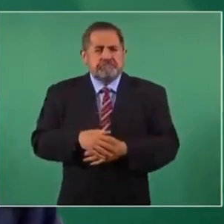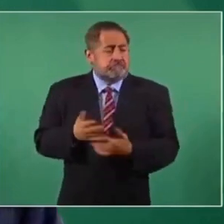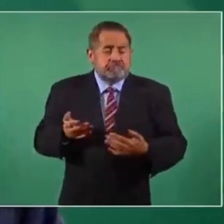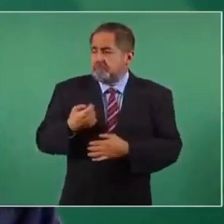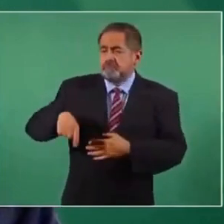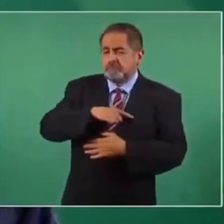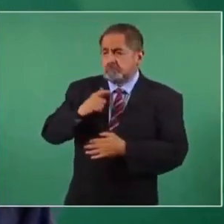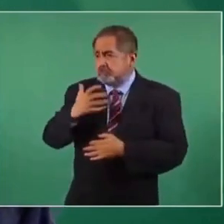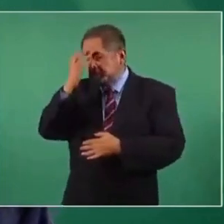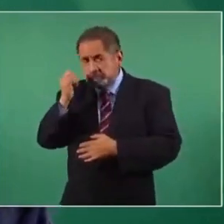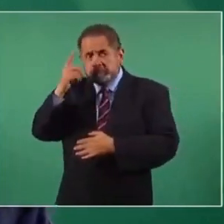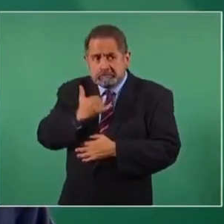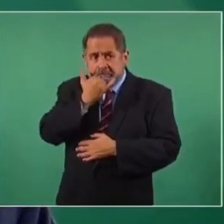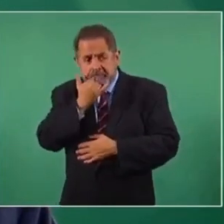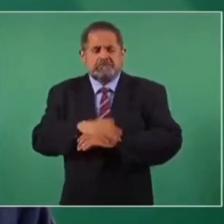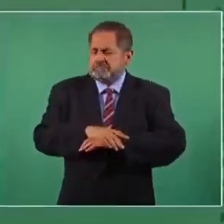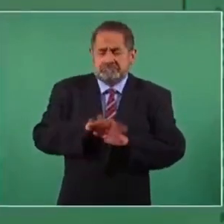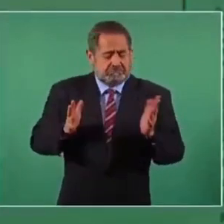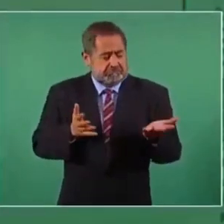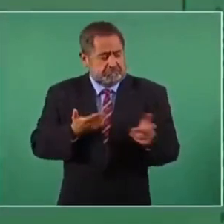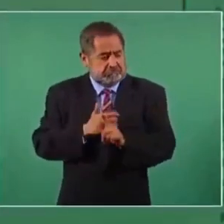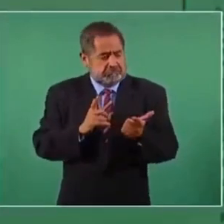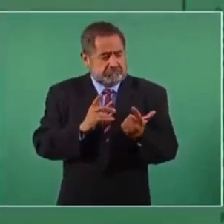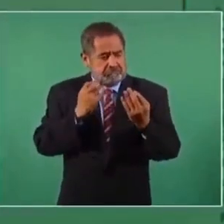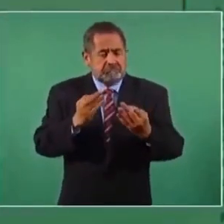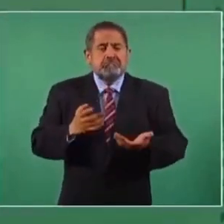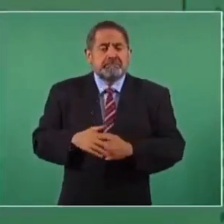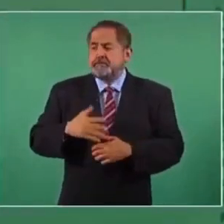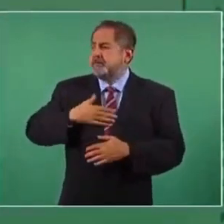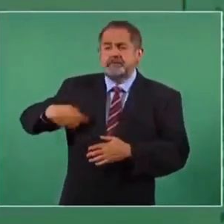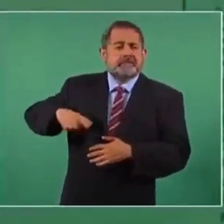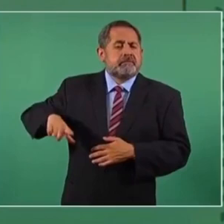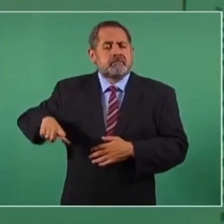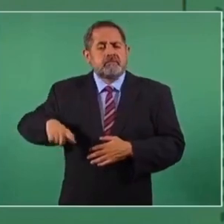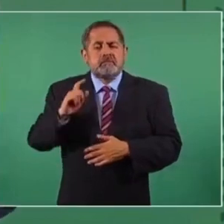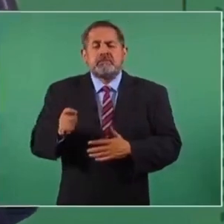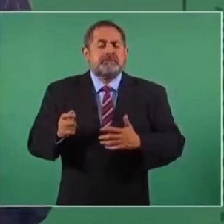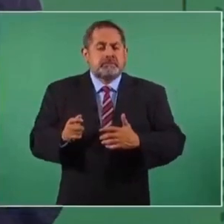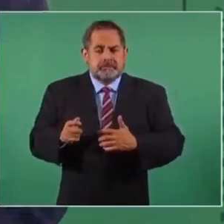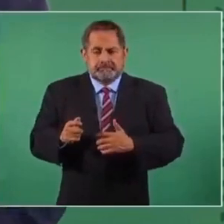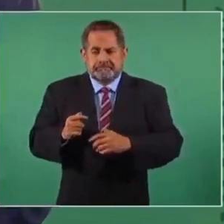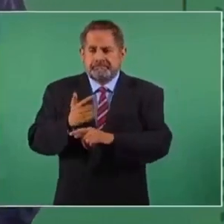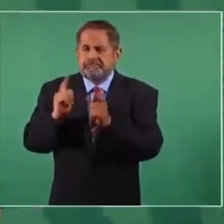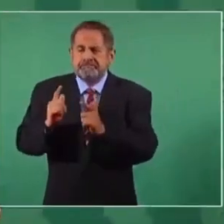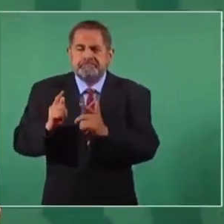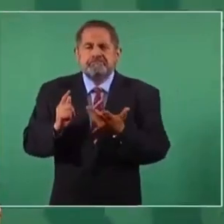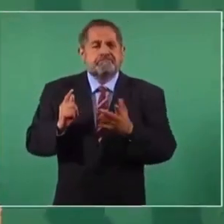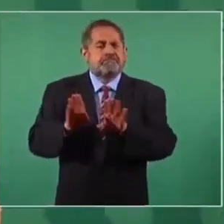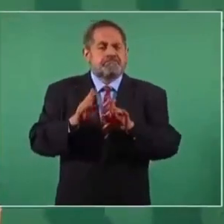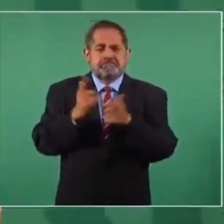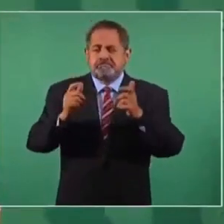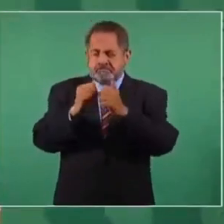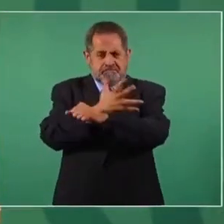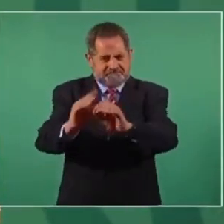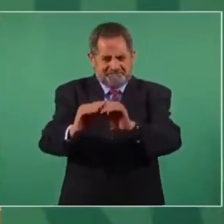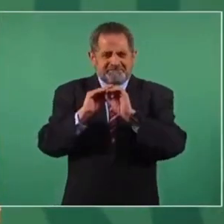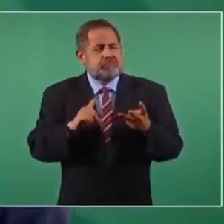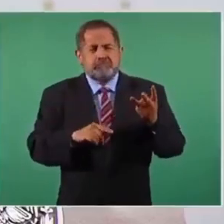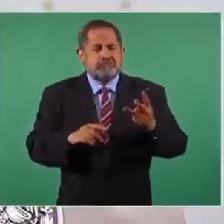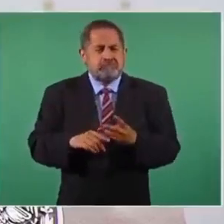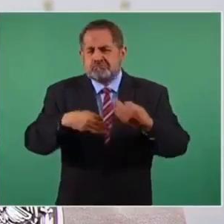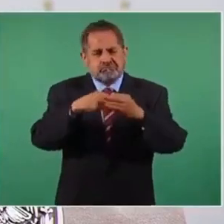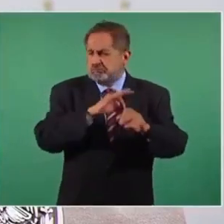nada de qué avergonzarnos. Este es un gobierno democrático y transparente.